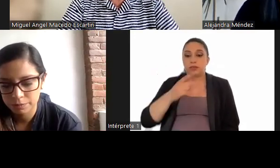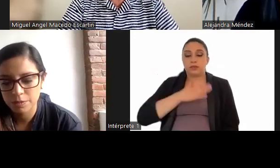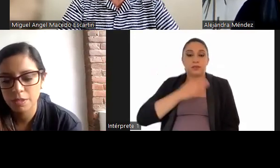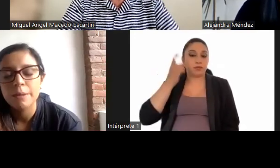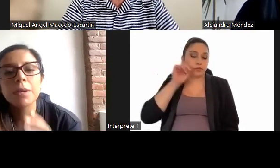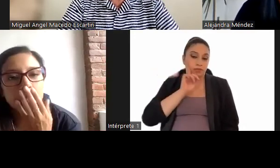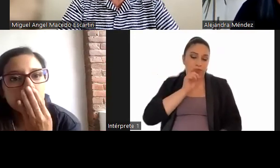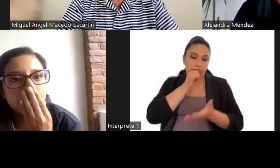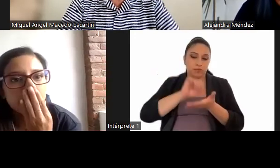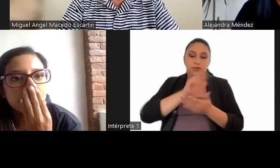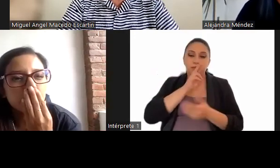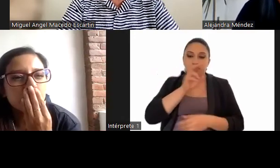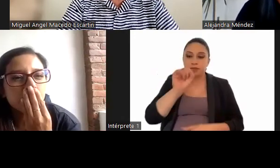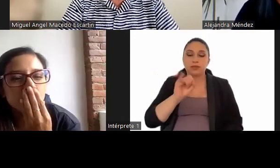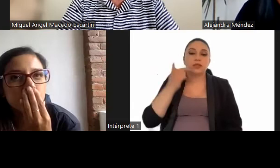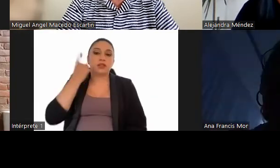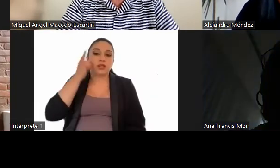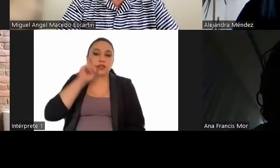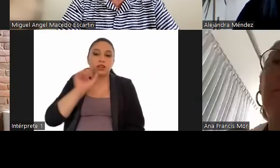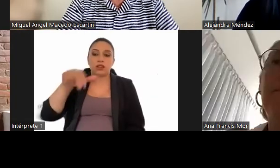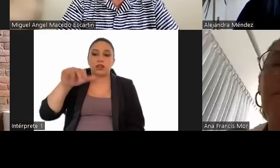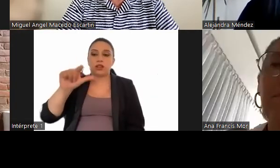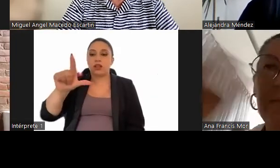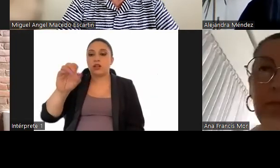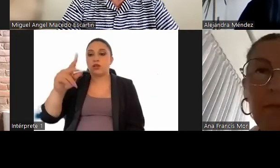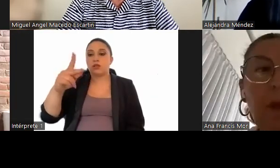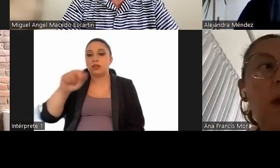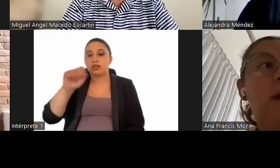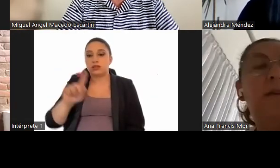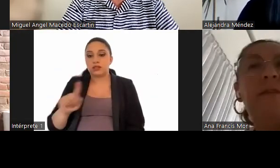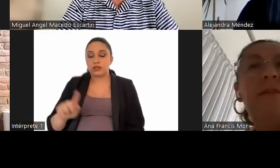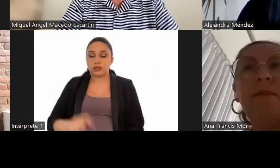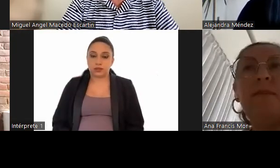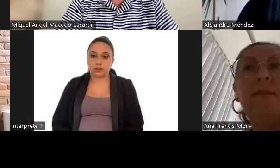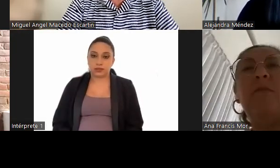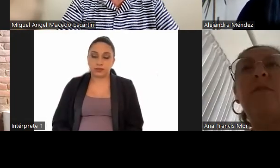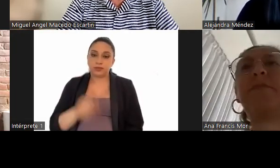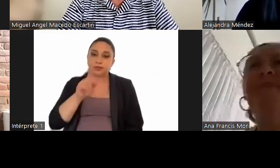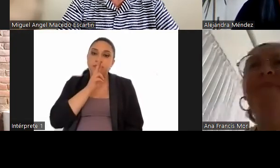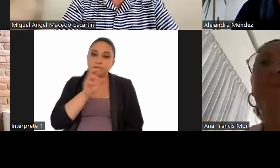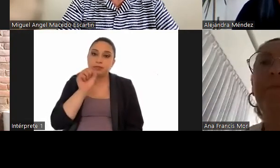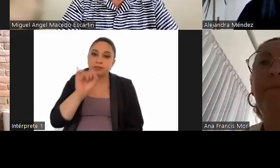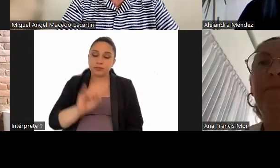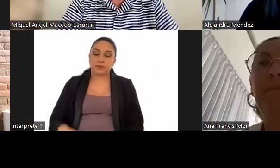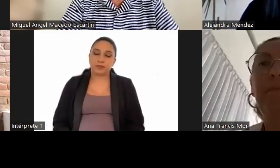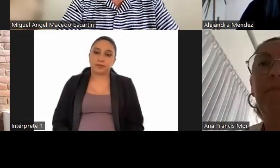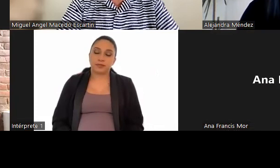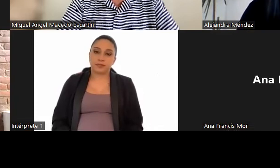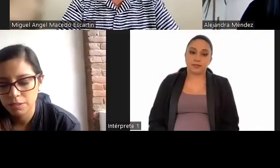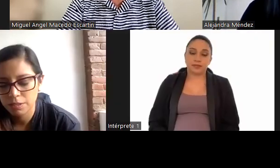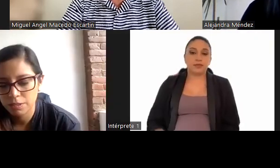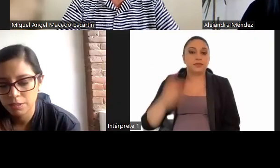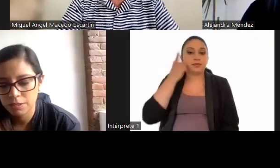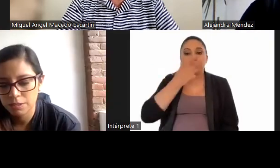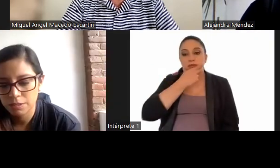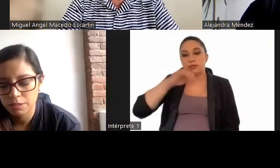Vicuña, a favor. Diputada Ana Francis López Baigén Patiño. Ana Francis, a favor. Diputado José